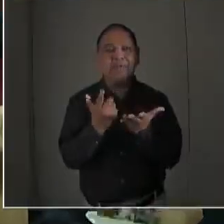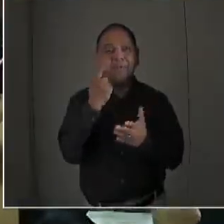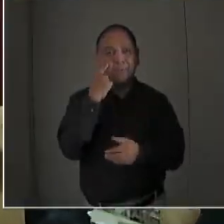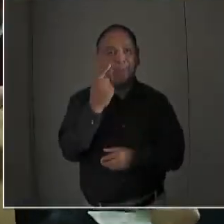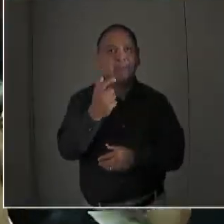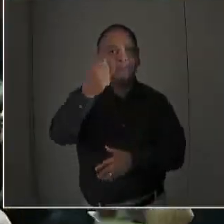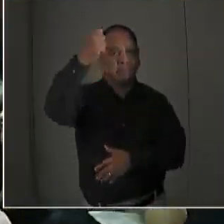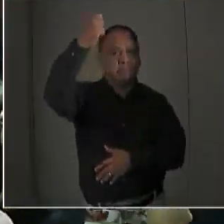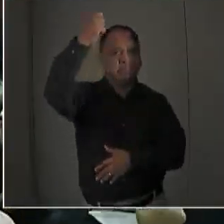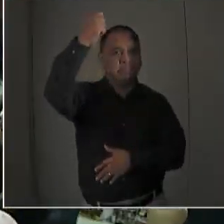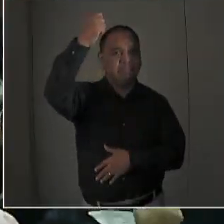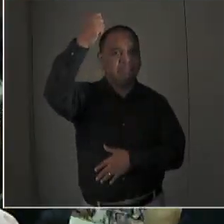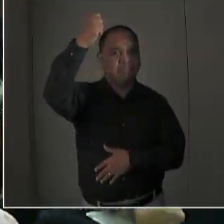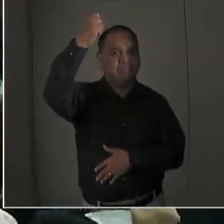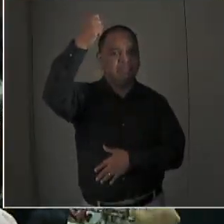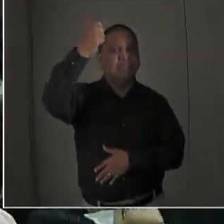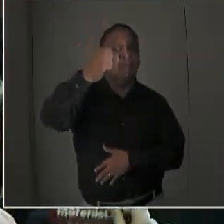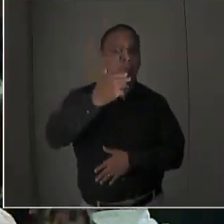Ah, bueno.